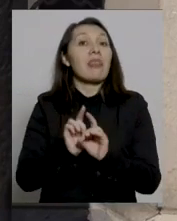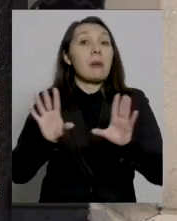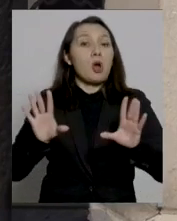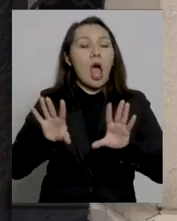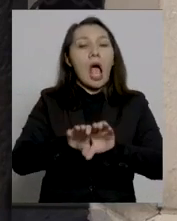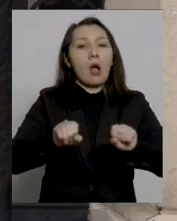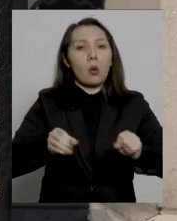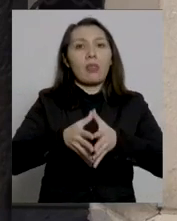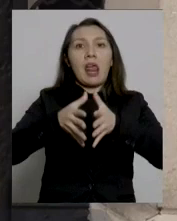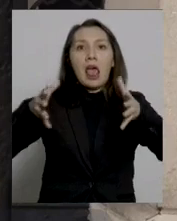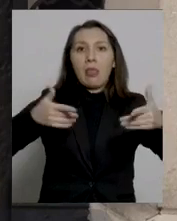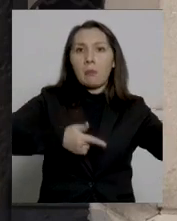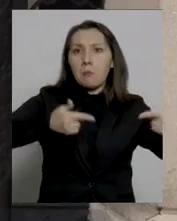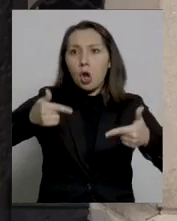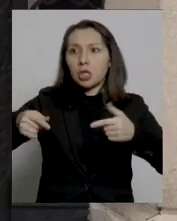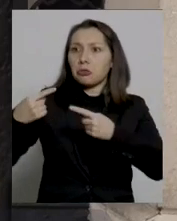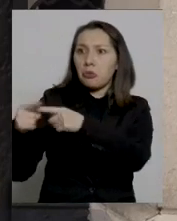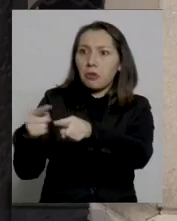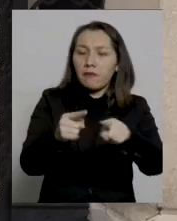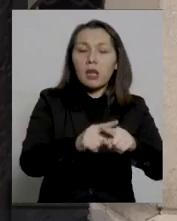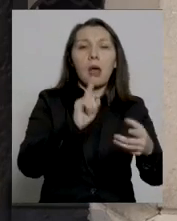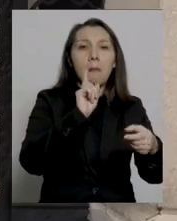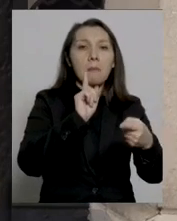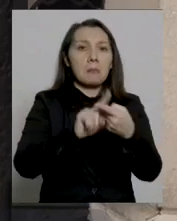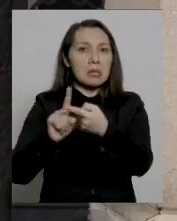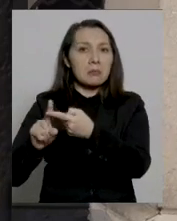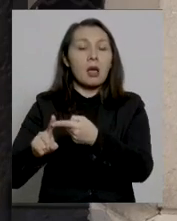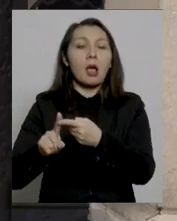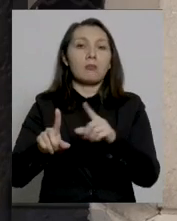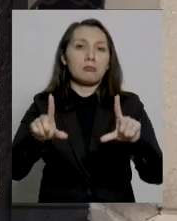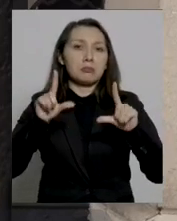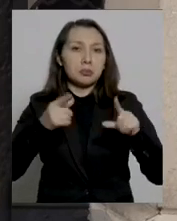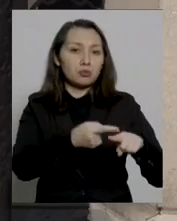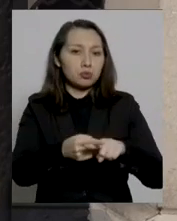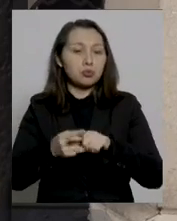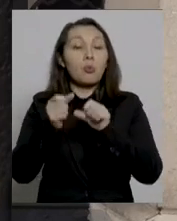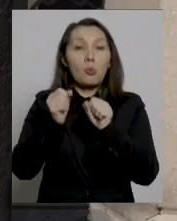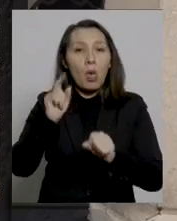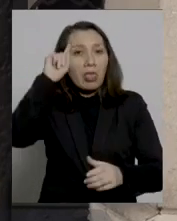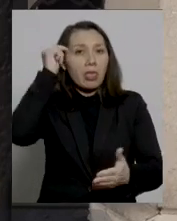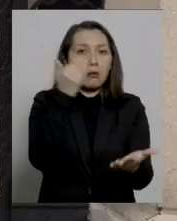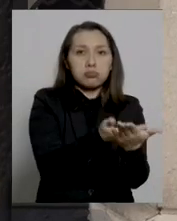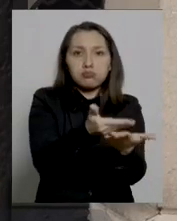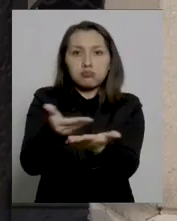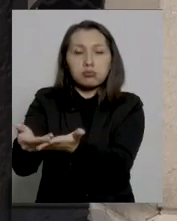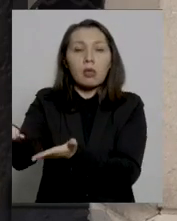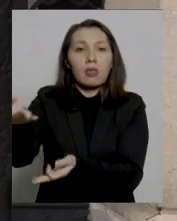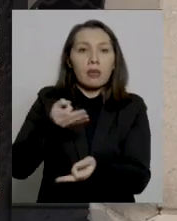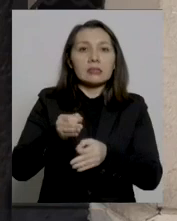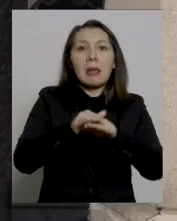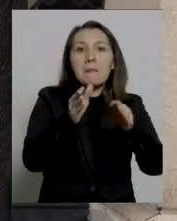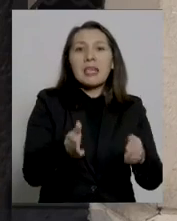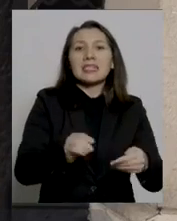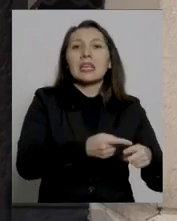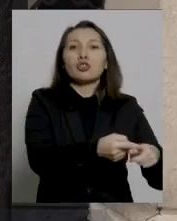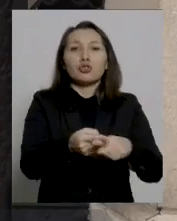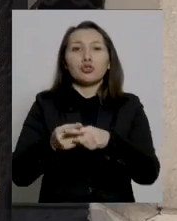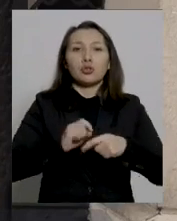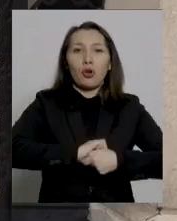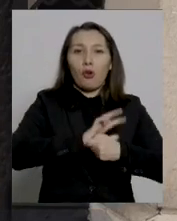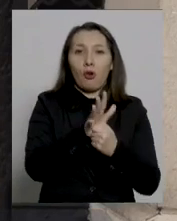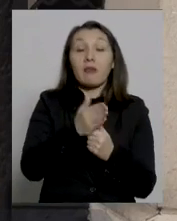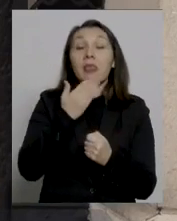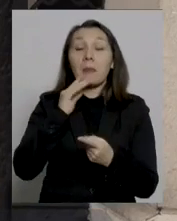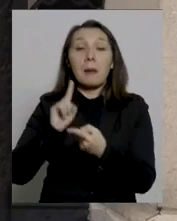acuerdo amplio, político, también con participación de actores sociales que pudieron hacer propuestas y plantearlas a través de la mesa social COVID, y también